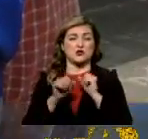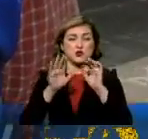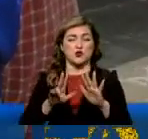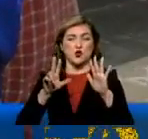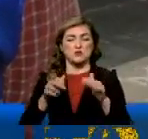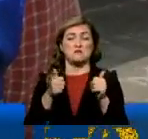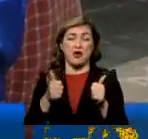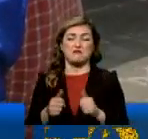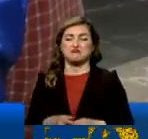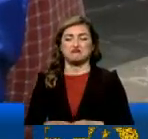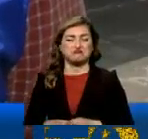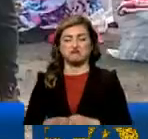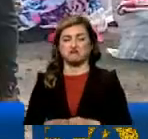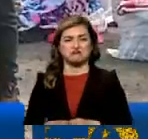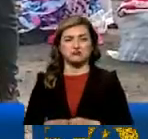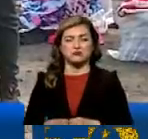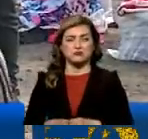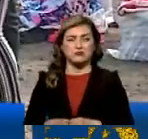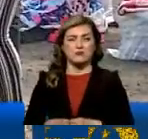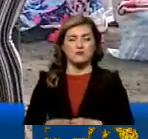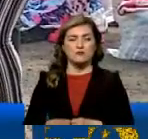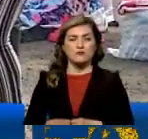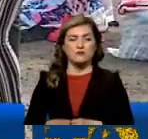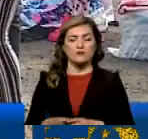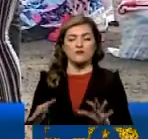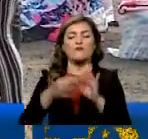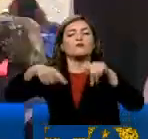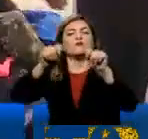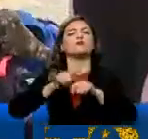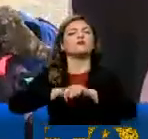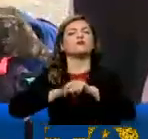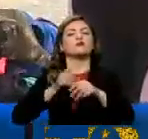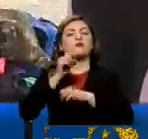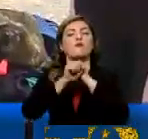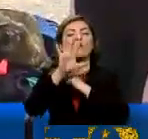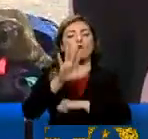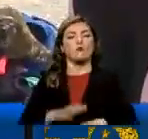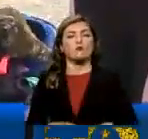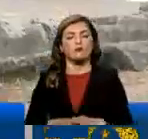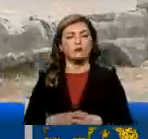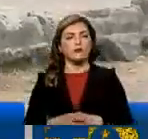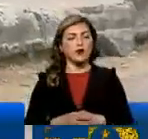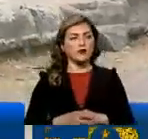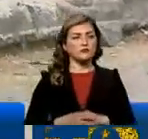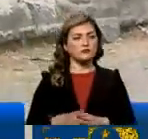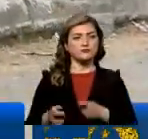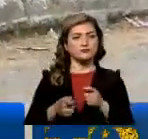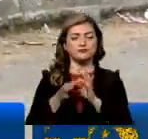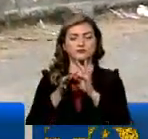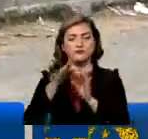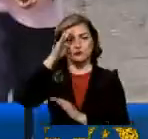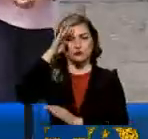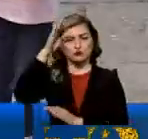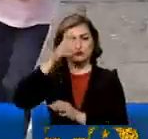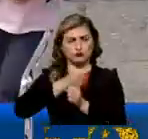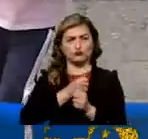reunía las condiciones para poder hacerlo. El convenio tiene una duración de 5 años. Los vendedores contarán con la colaboración de agentes